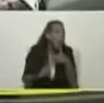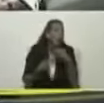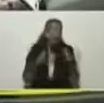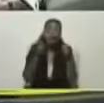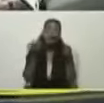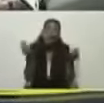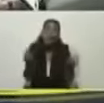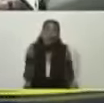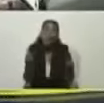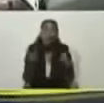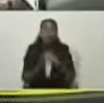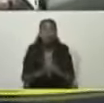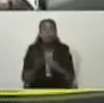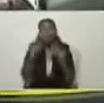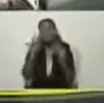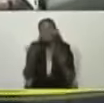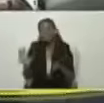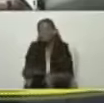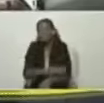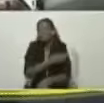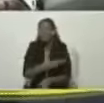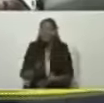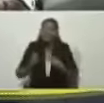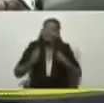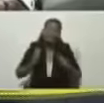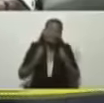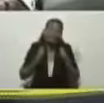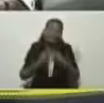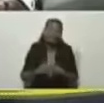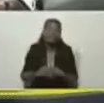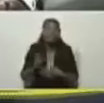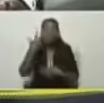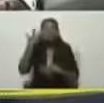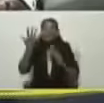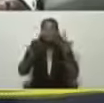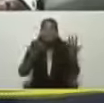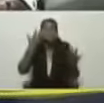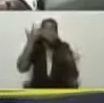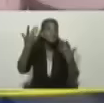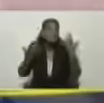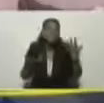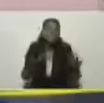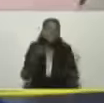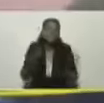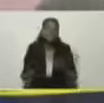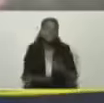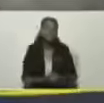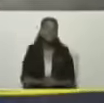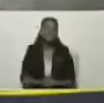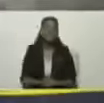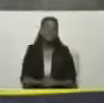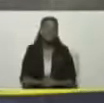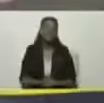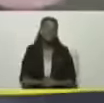ti? ¿Qué será de la vida sin ti? ¿Qué será?